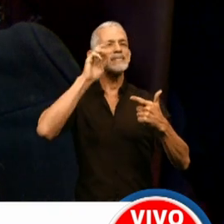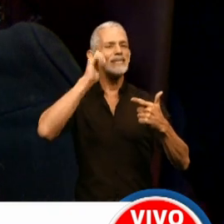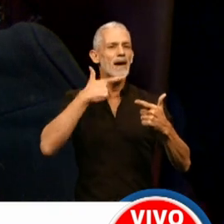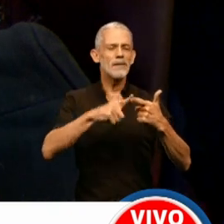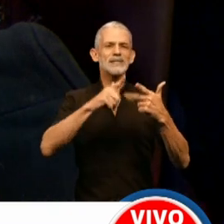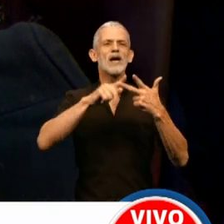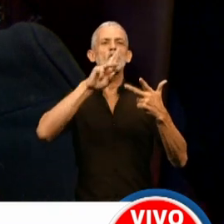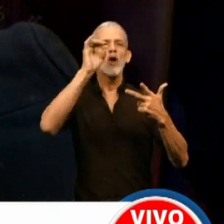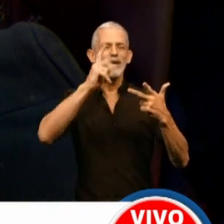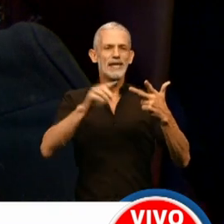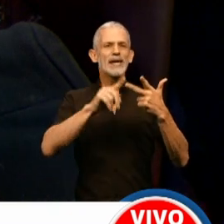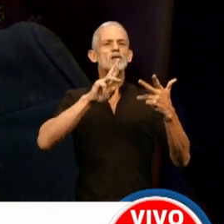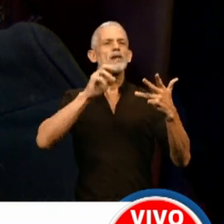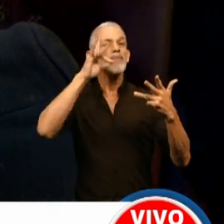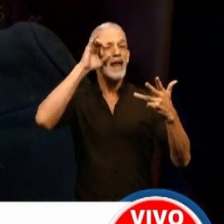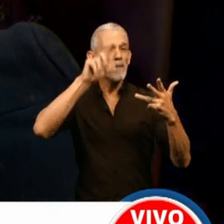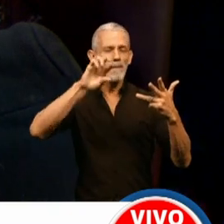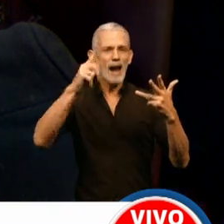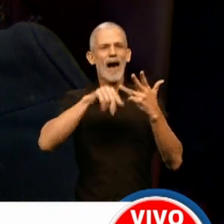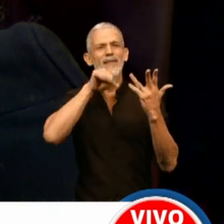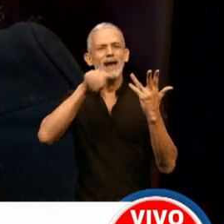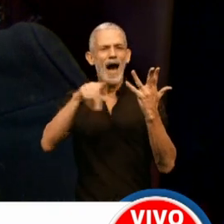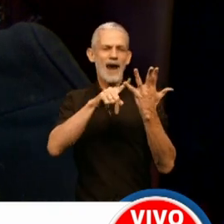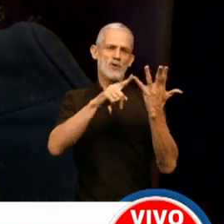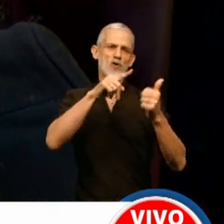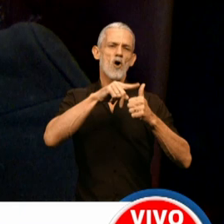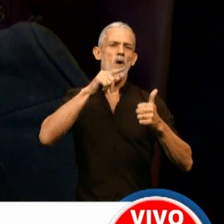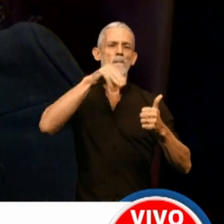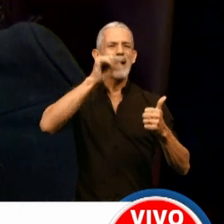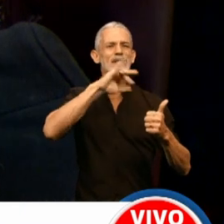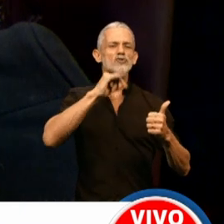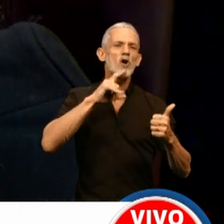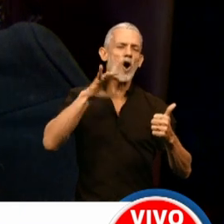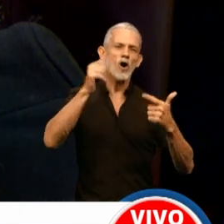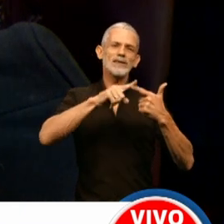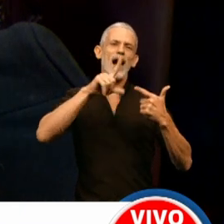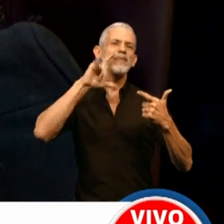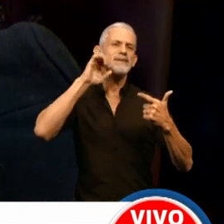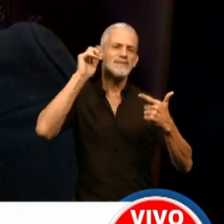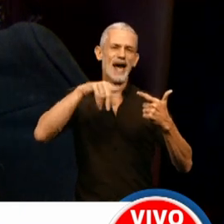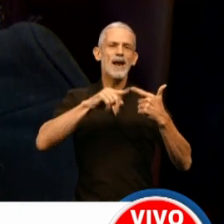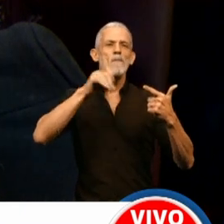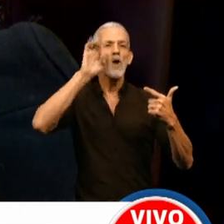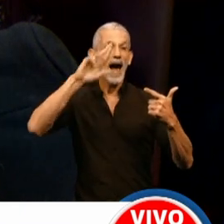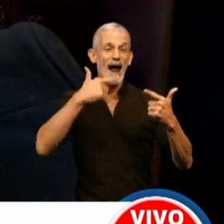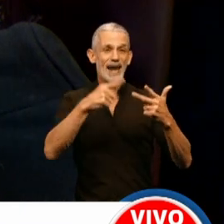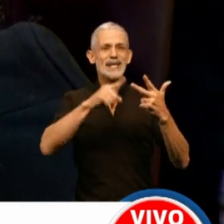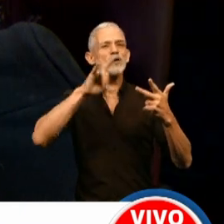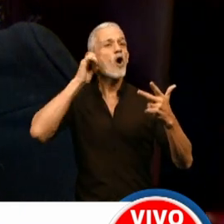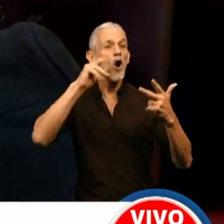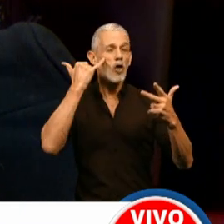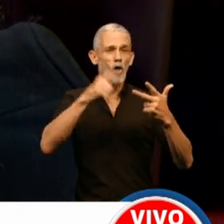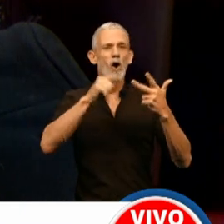cristina álvarez rodríguez romina del plan nicolás del caño gisela marziotta paola vessvessián flavia morales lucas godoy